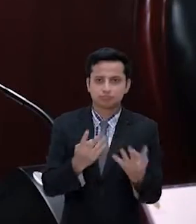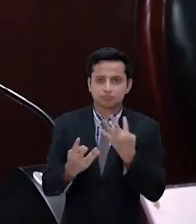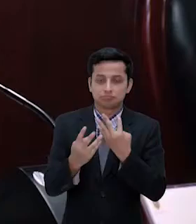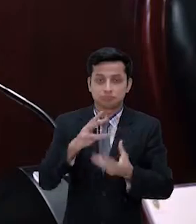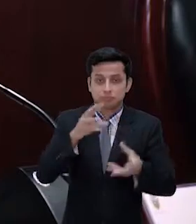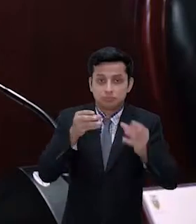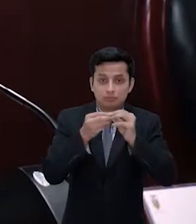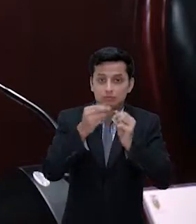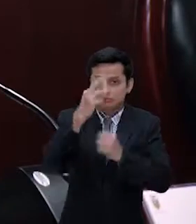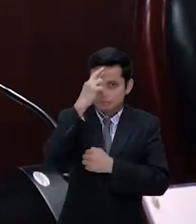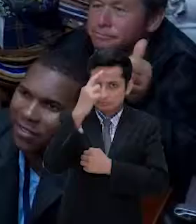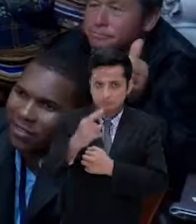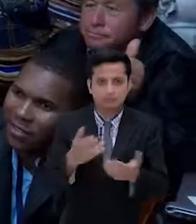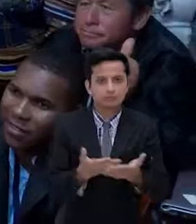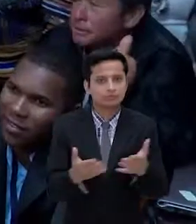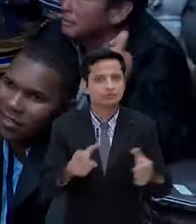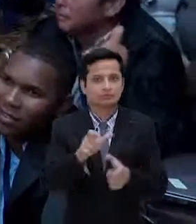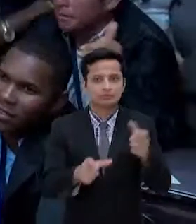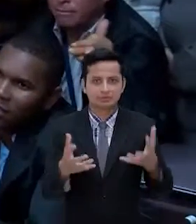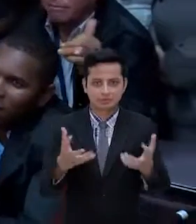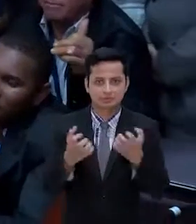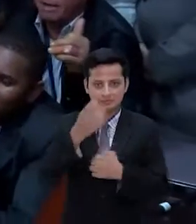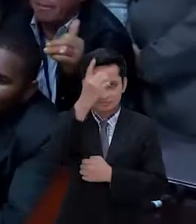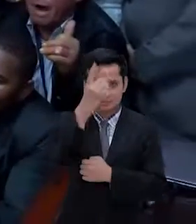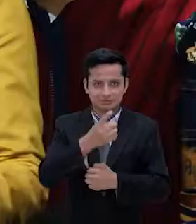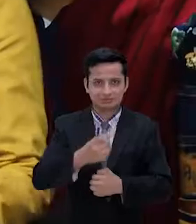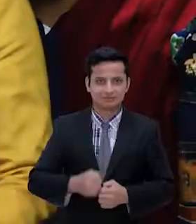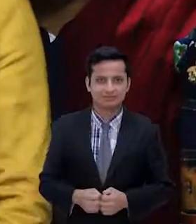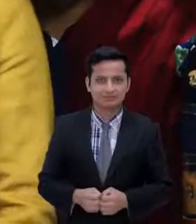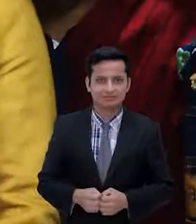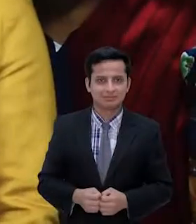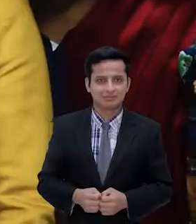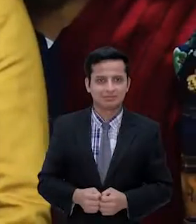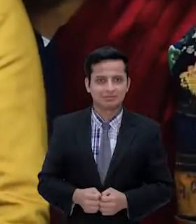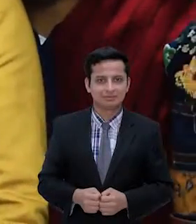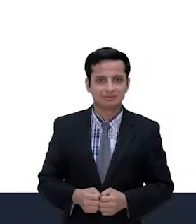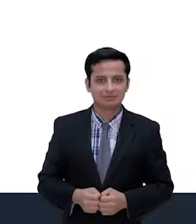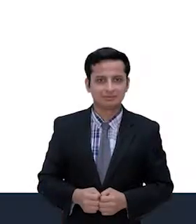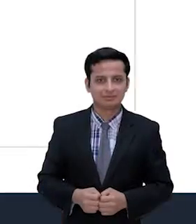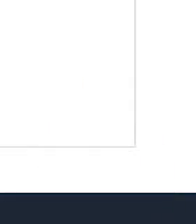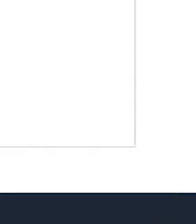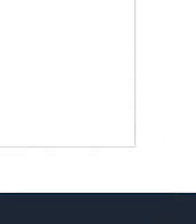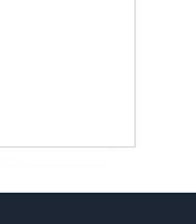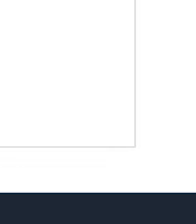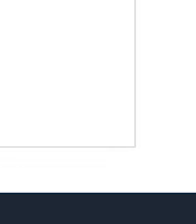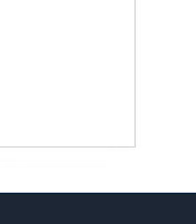una institución de puertas abiertas que garantiza el respeto a la voluntad ciudadana.